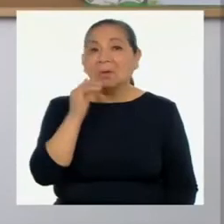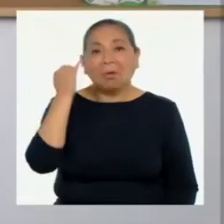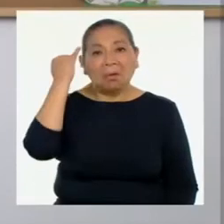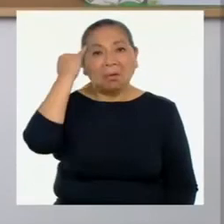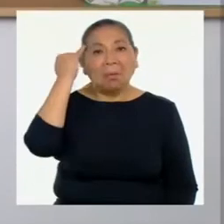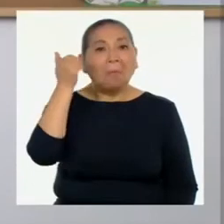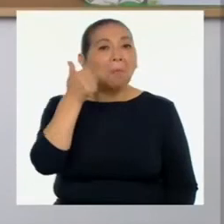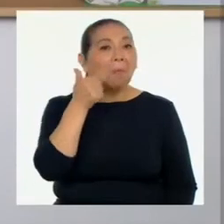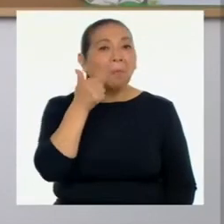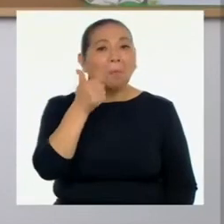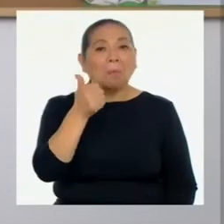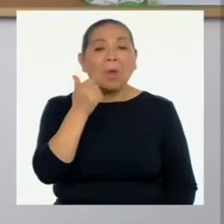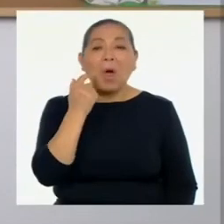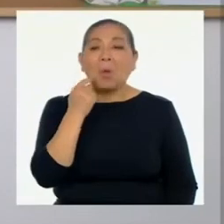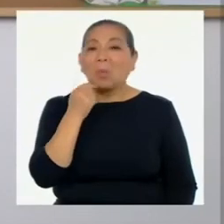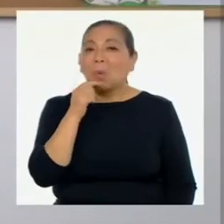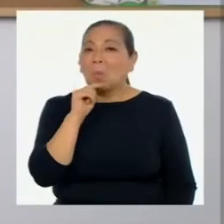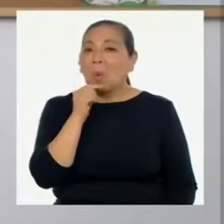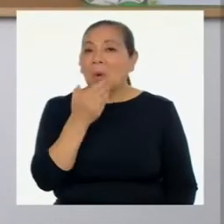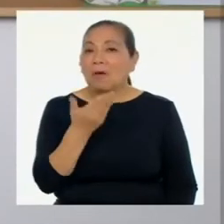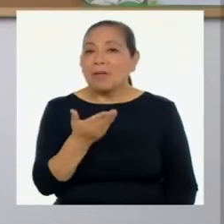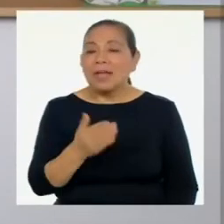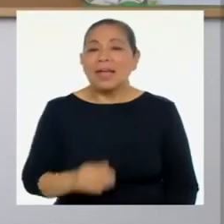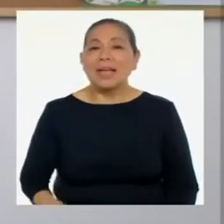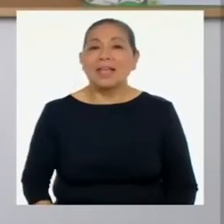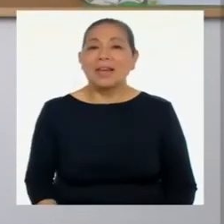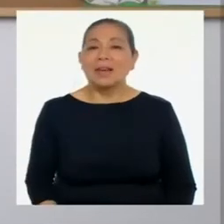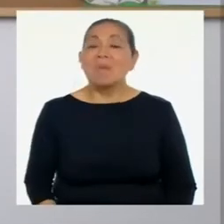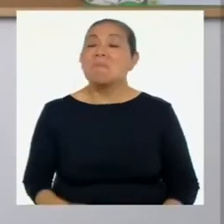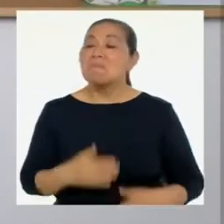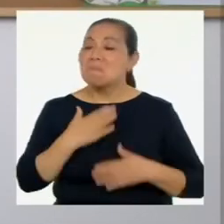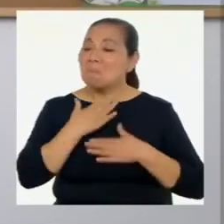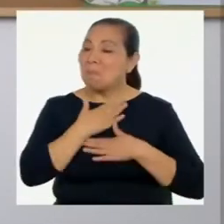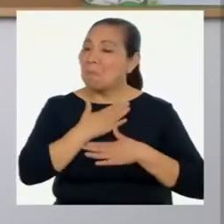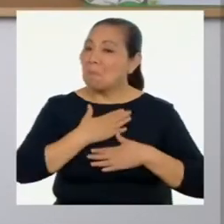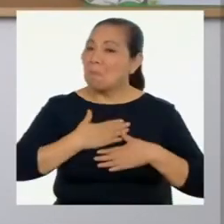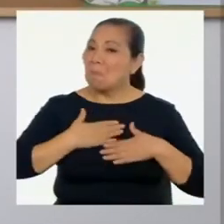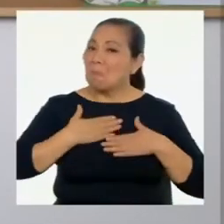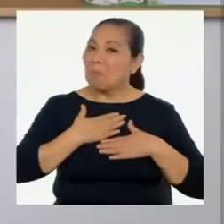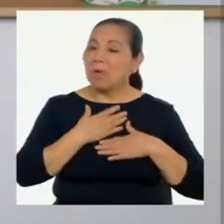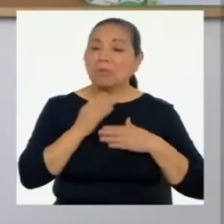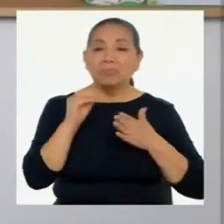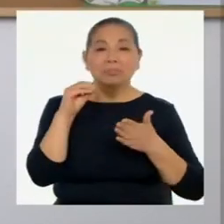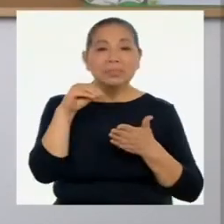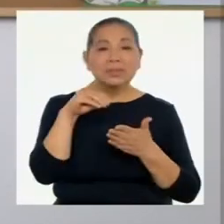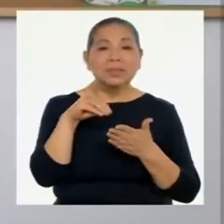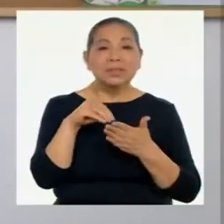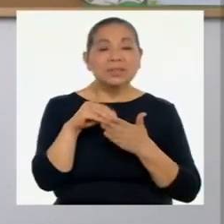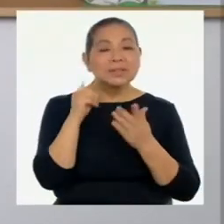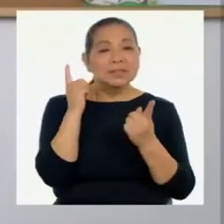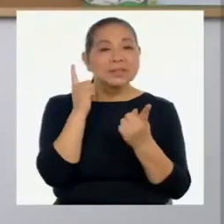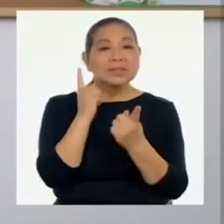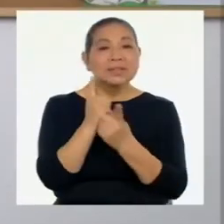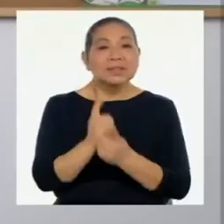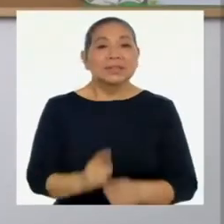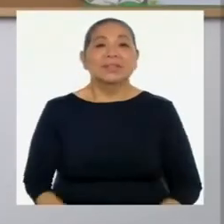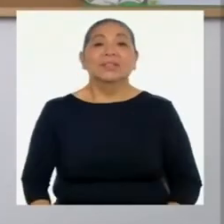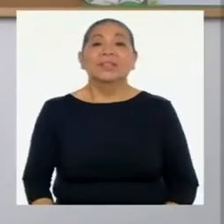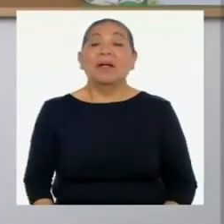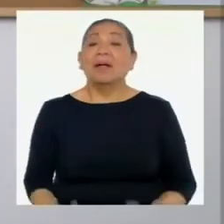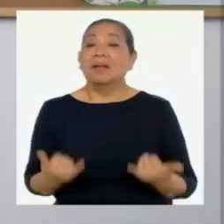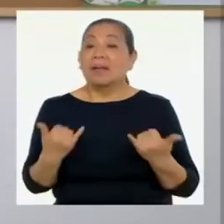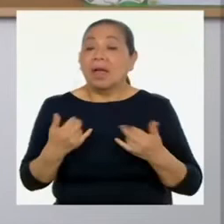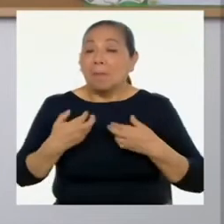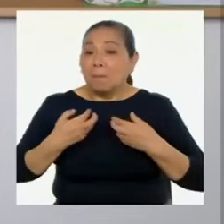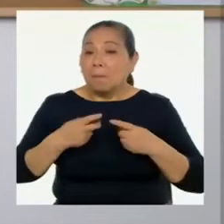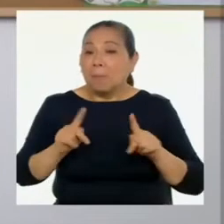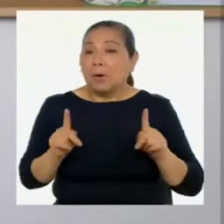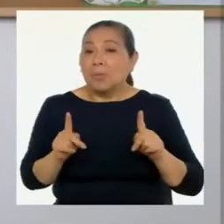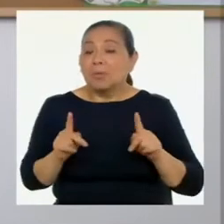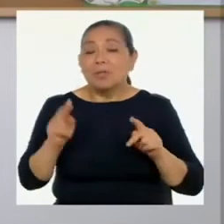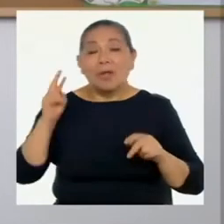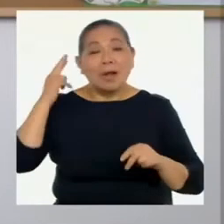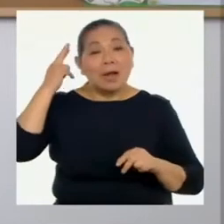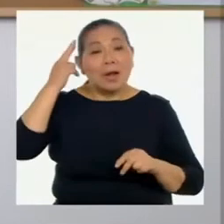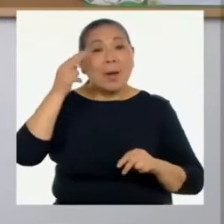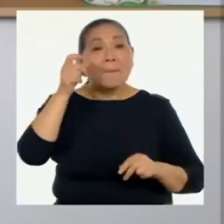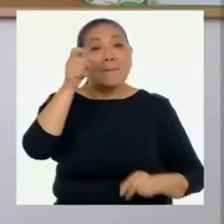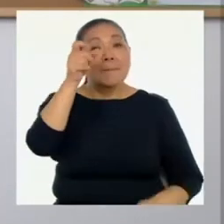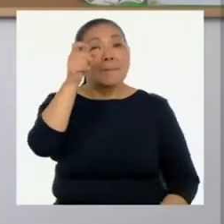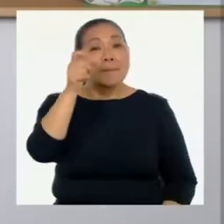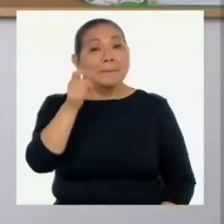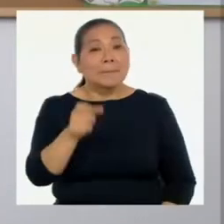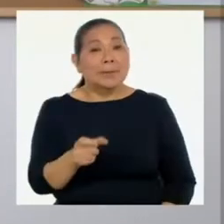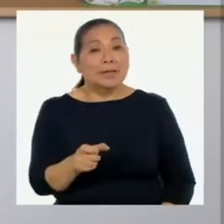Excelentes ideas, chicas y chicos. Me alegra que hayan logrado cumplir el reto y que esto promueva una